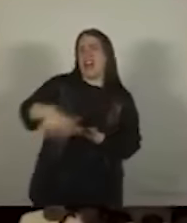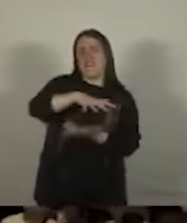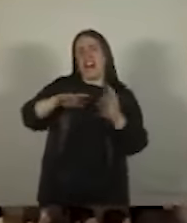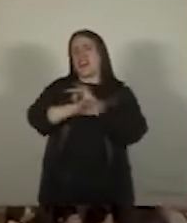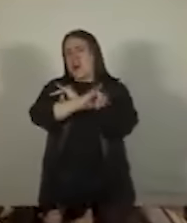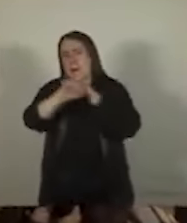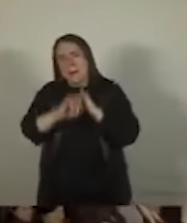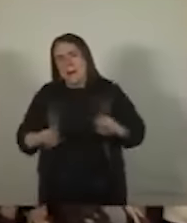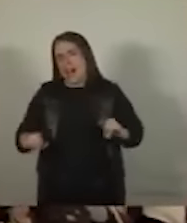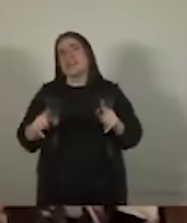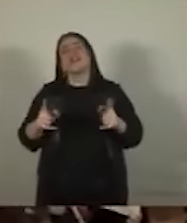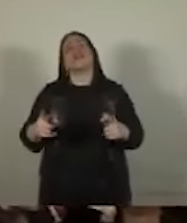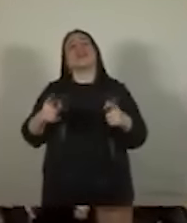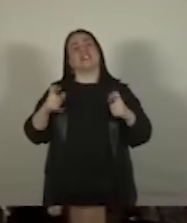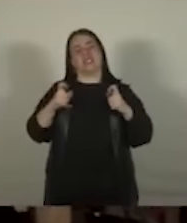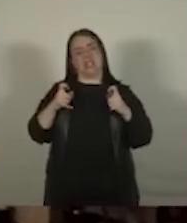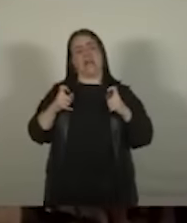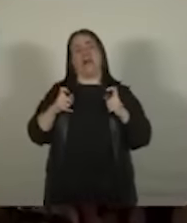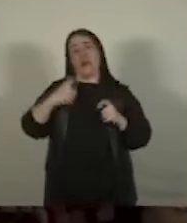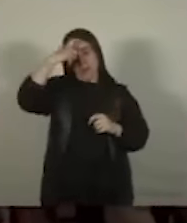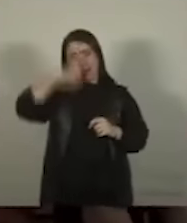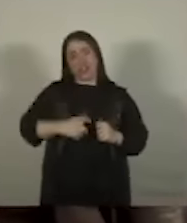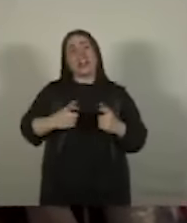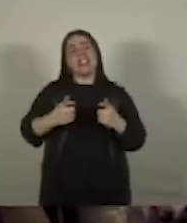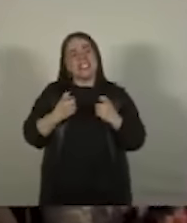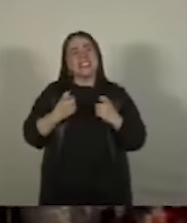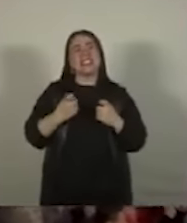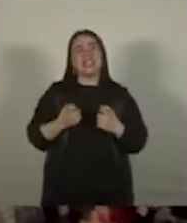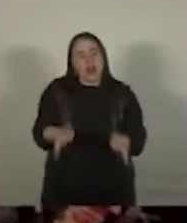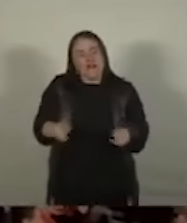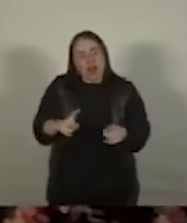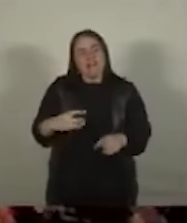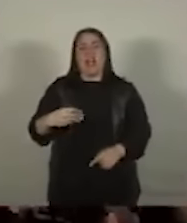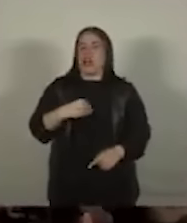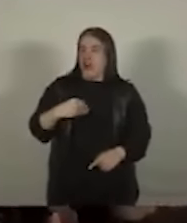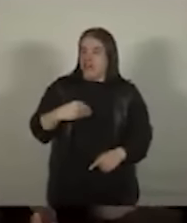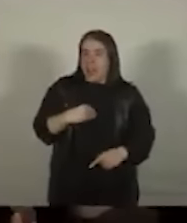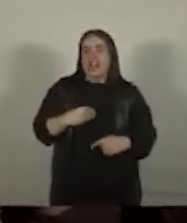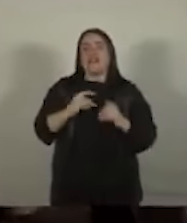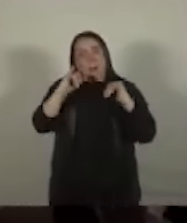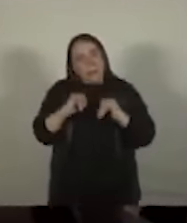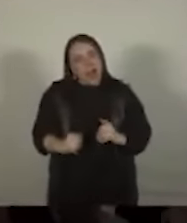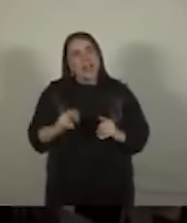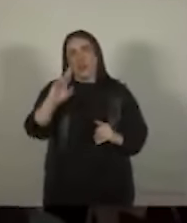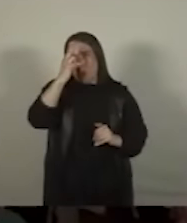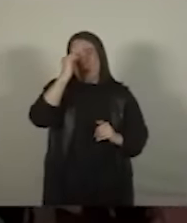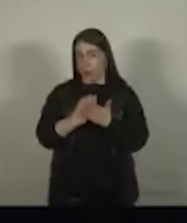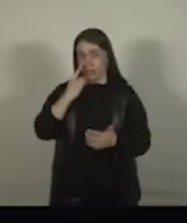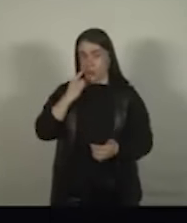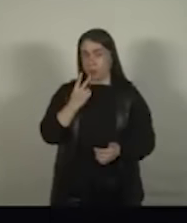social, recuperar la confianza. En definitiva, significa también perder el